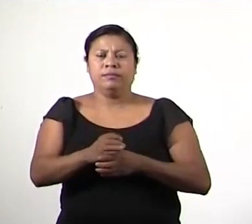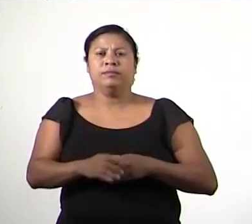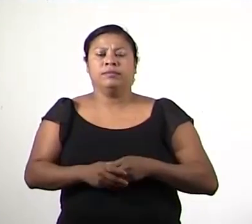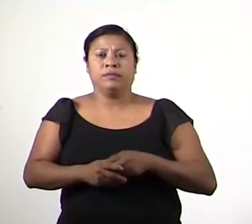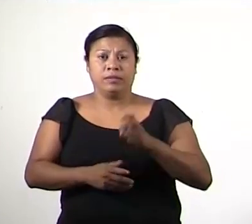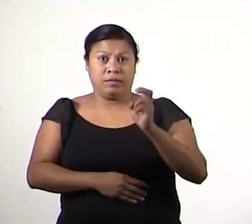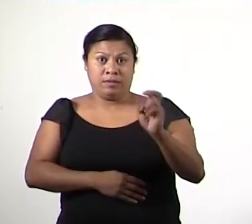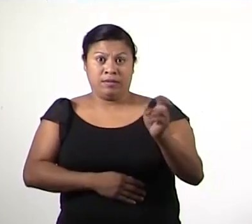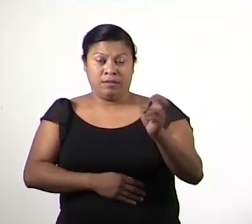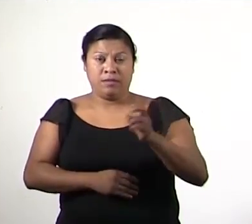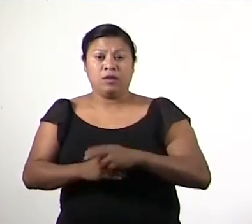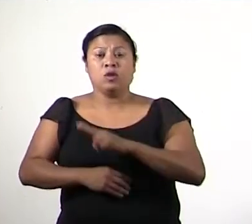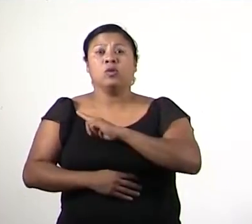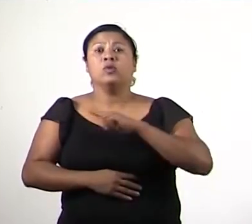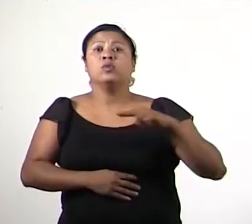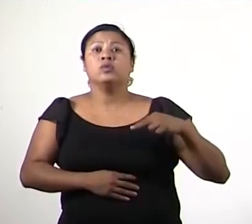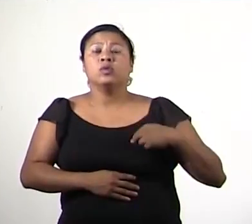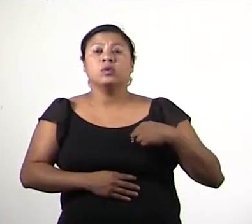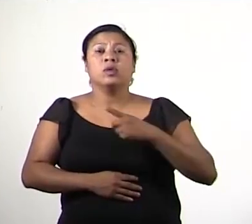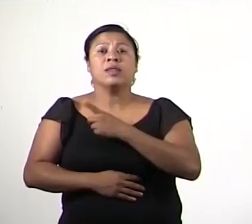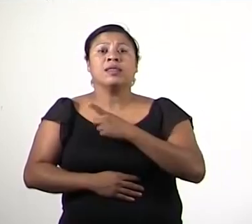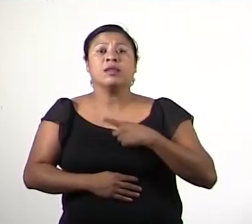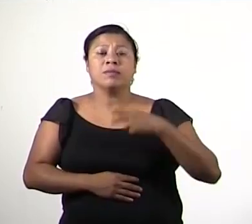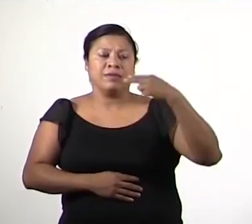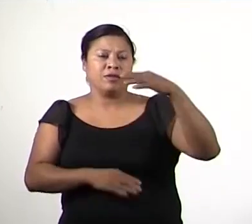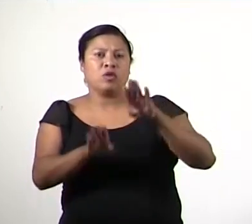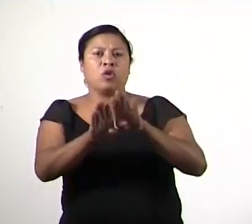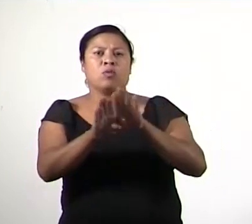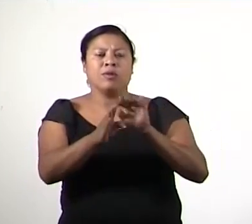A esto nosotros le tenemos que llamar